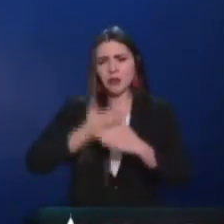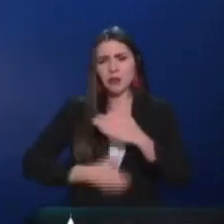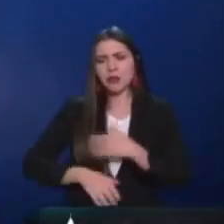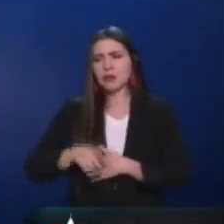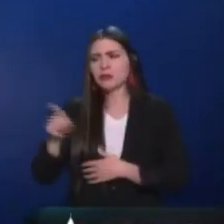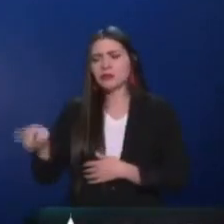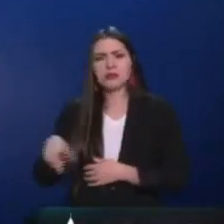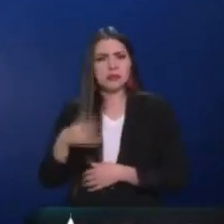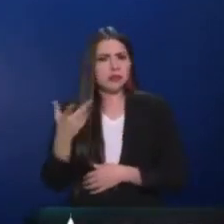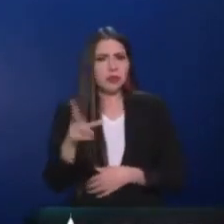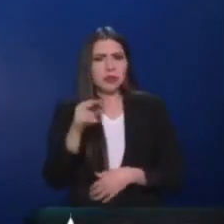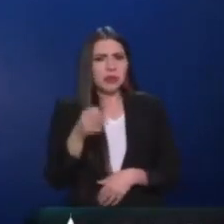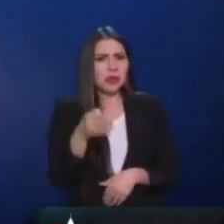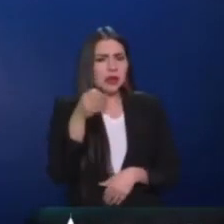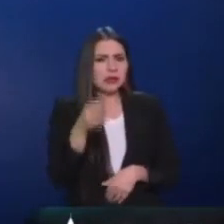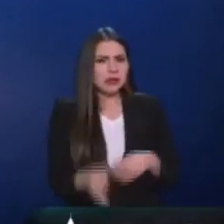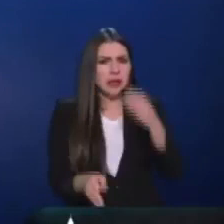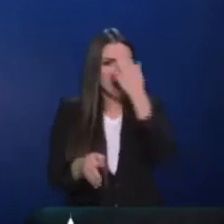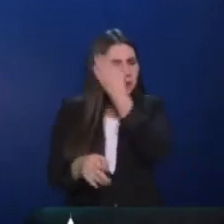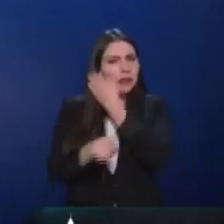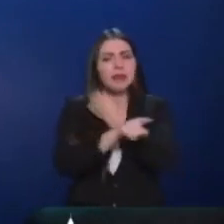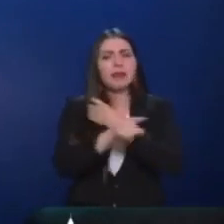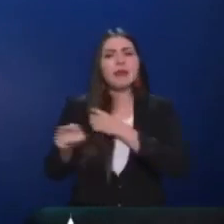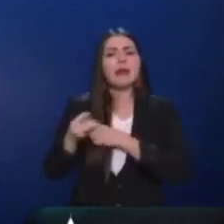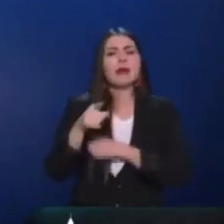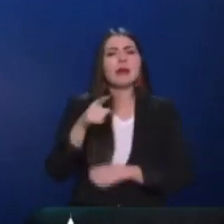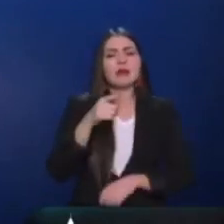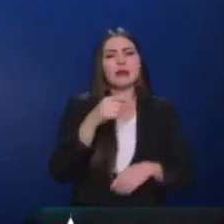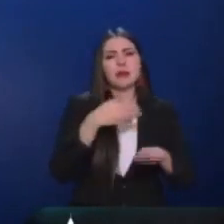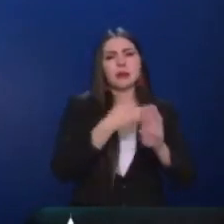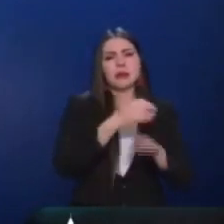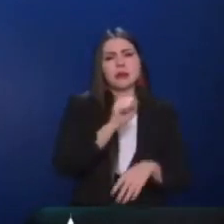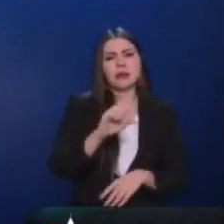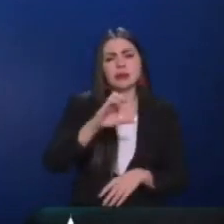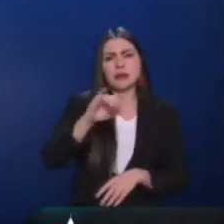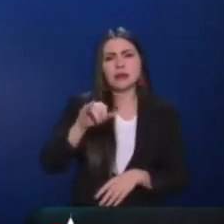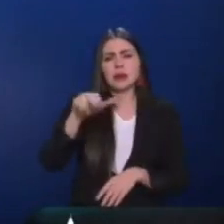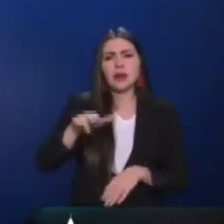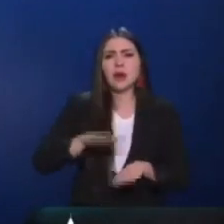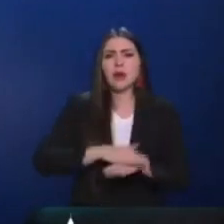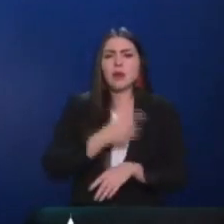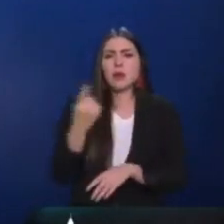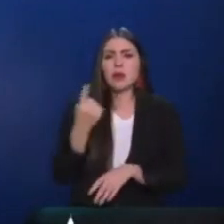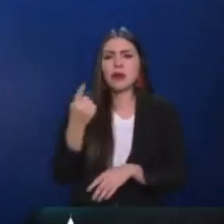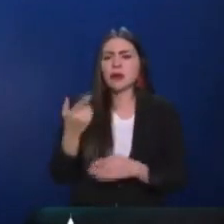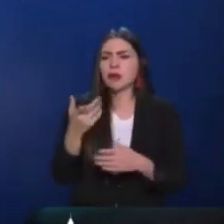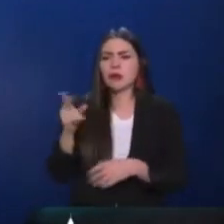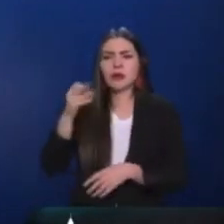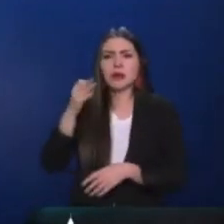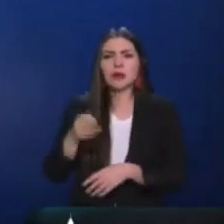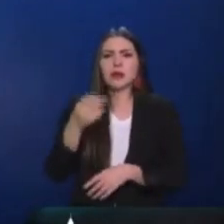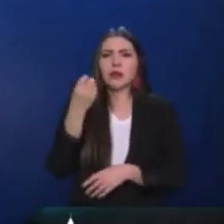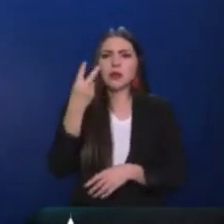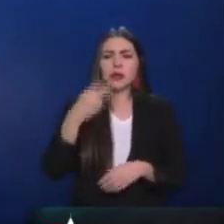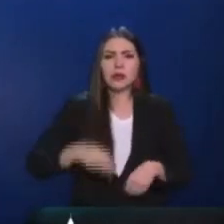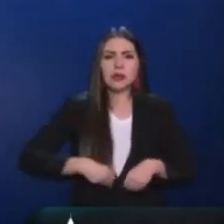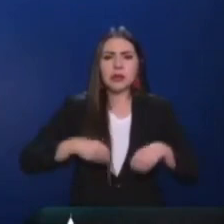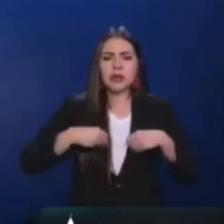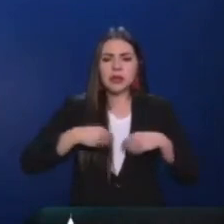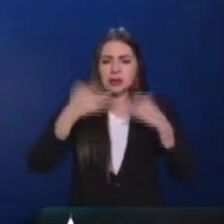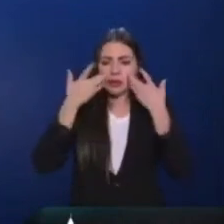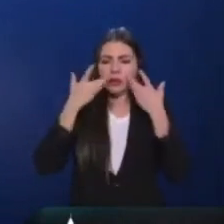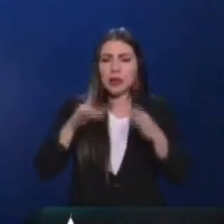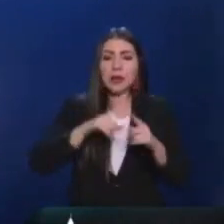Nación. Argumentan que las leyes han renunciado a defender las dos vidas, la de la madre y la del producto. En ese sentido, han llamado a